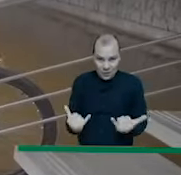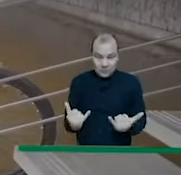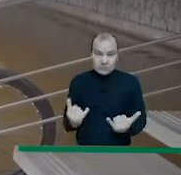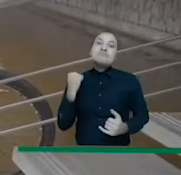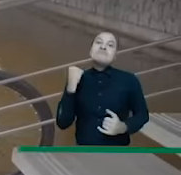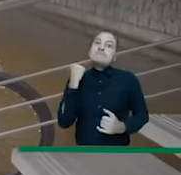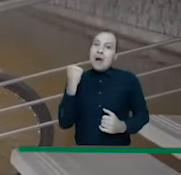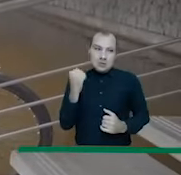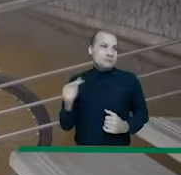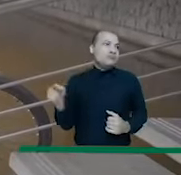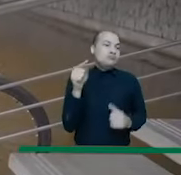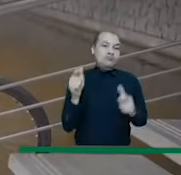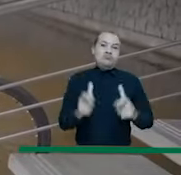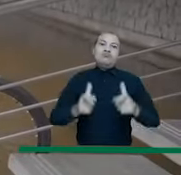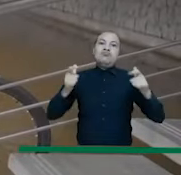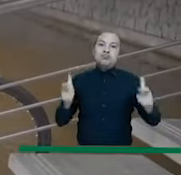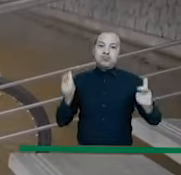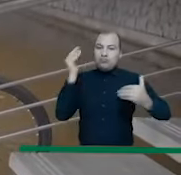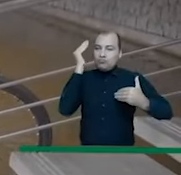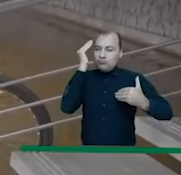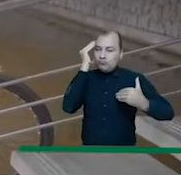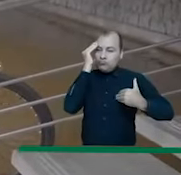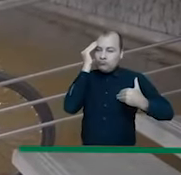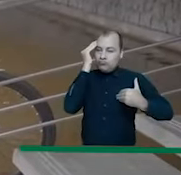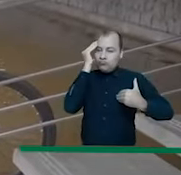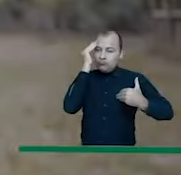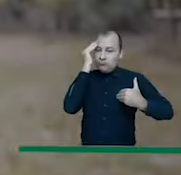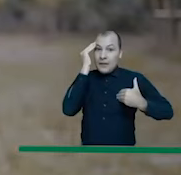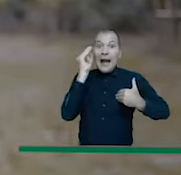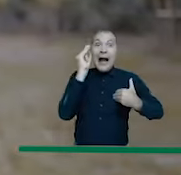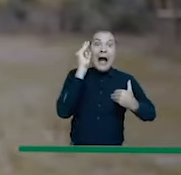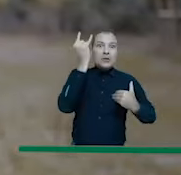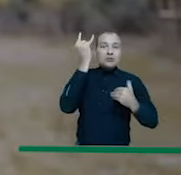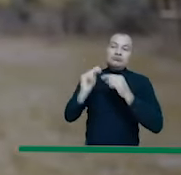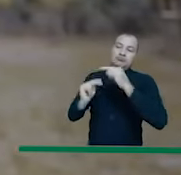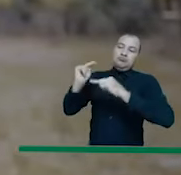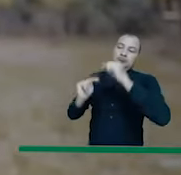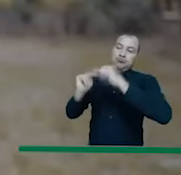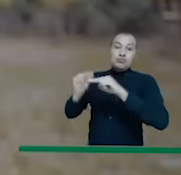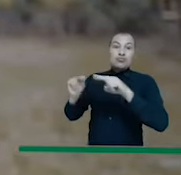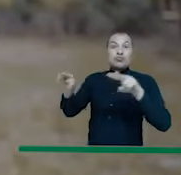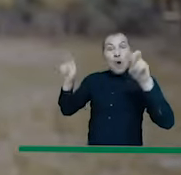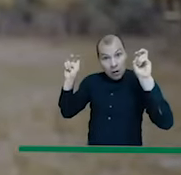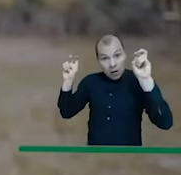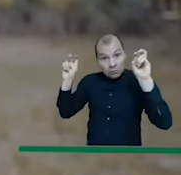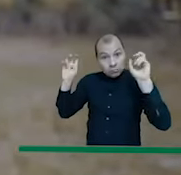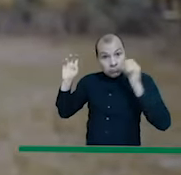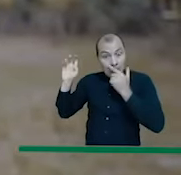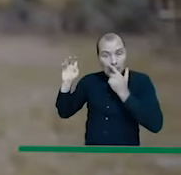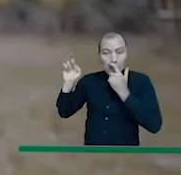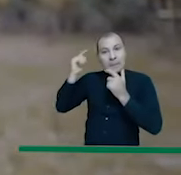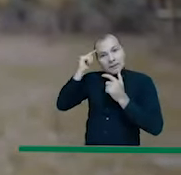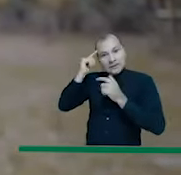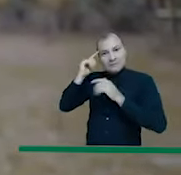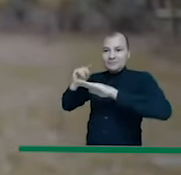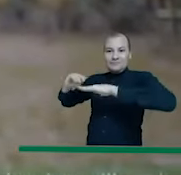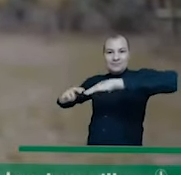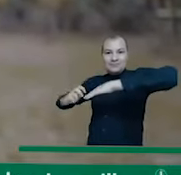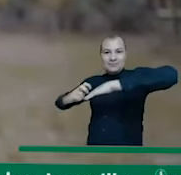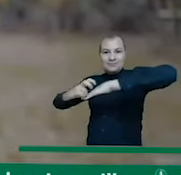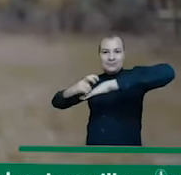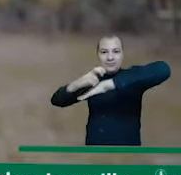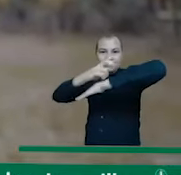manera, ¿sí? Entonces, hoy, ya cuando venimos al hoy, digamos que hay una mayor apuesta, hay un mayor nivel de conciencia, se